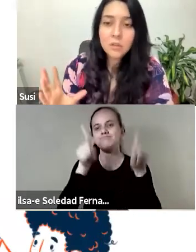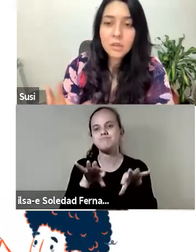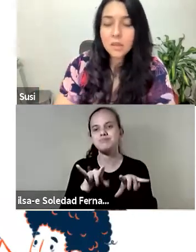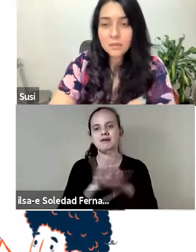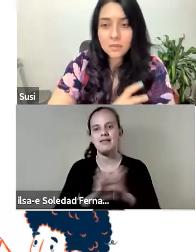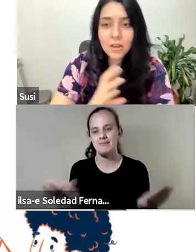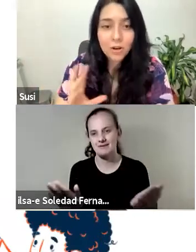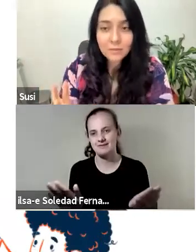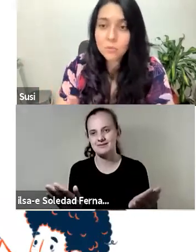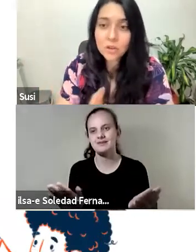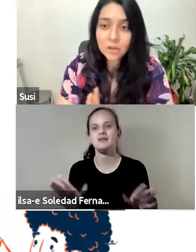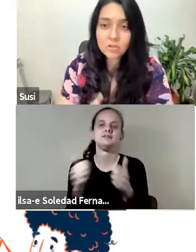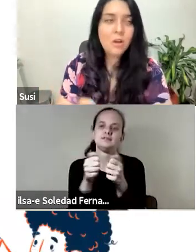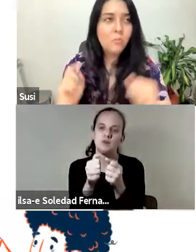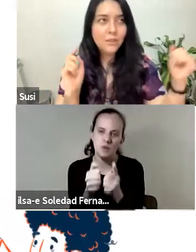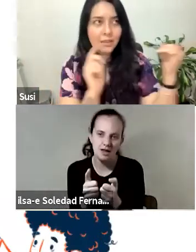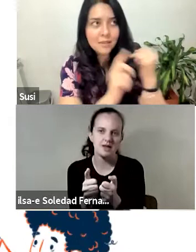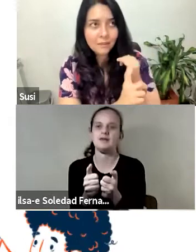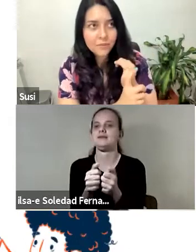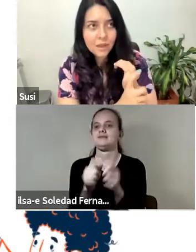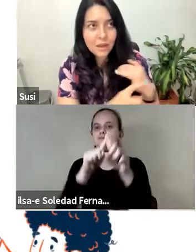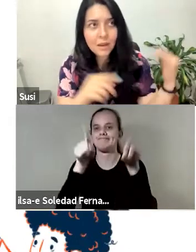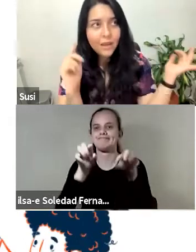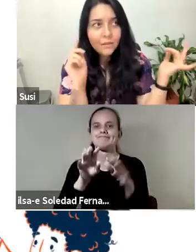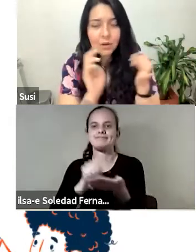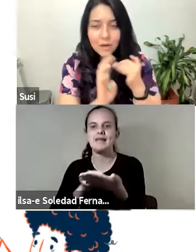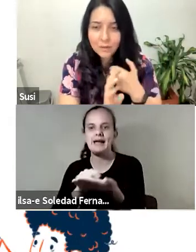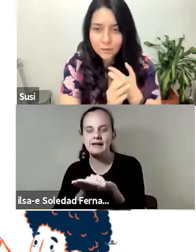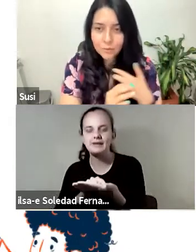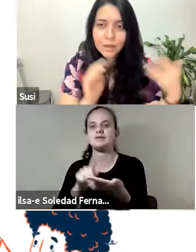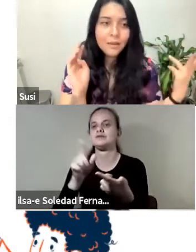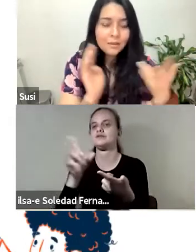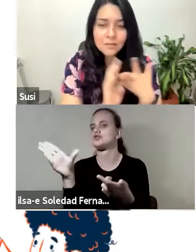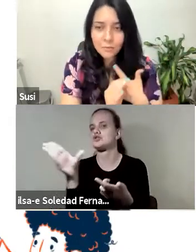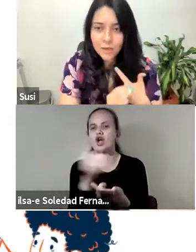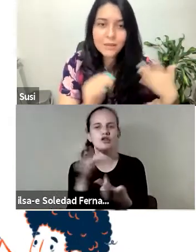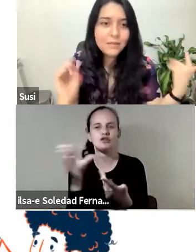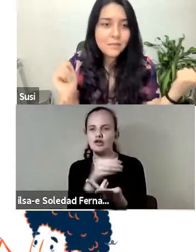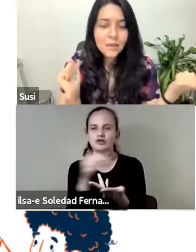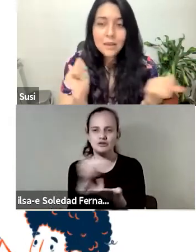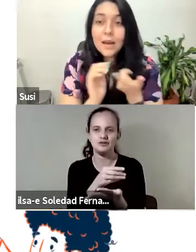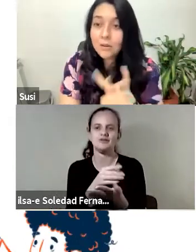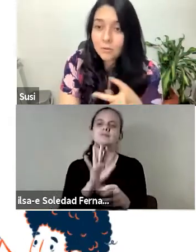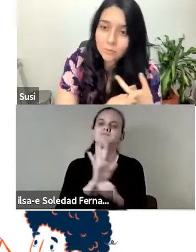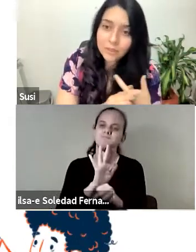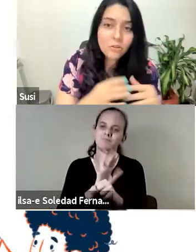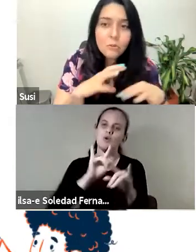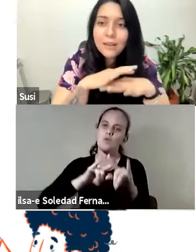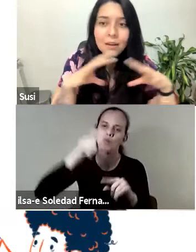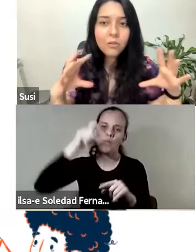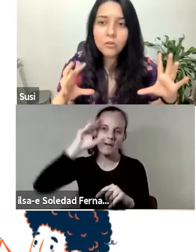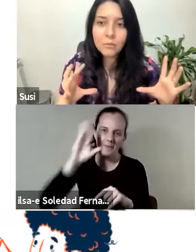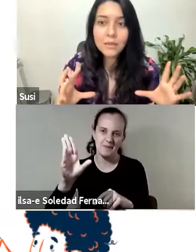escritorio, sino que ahora hay muchas otras cosas como inteligencia artificial, realidad virtual, celulares, cajeros